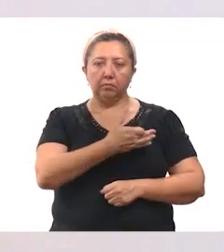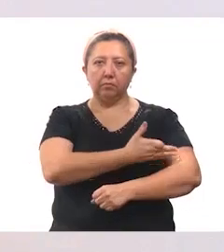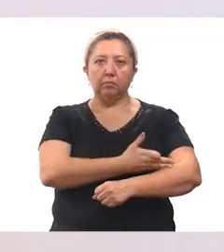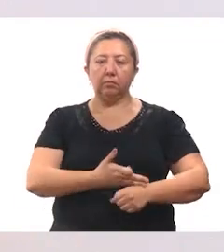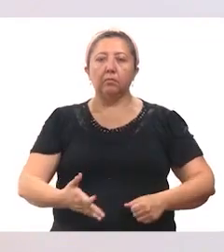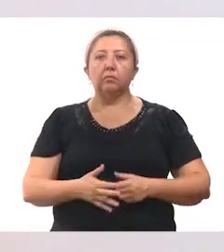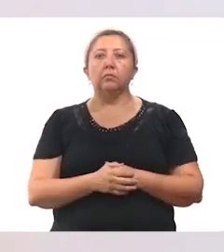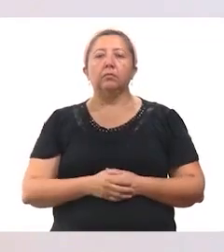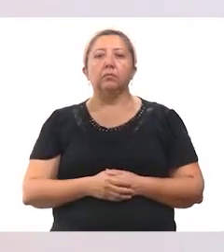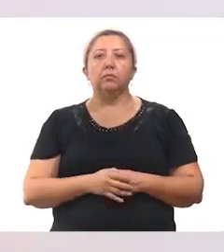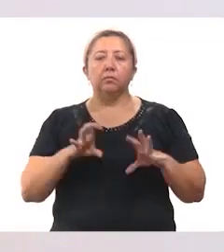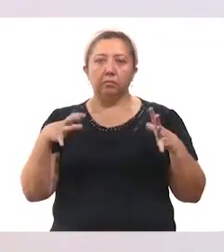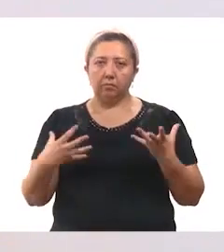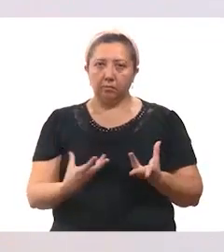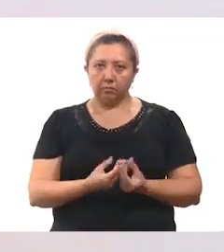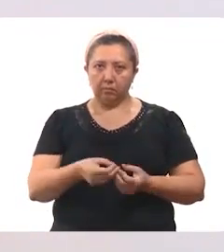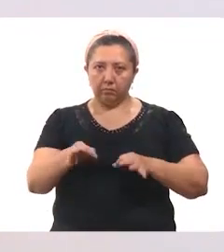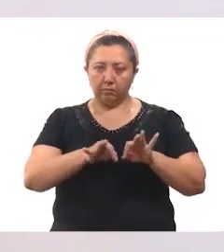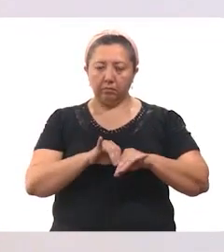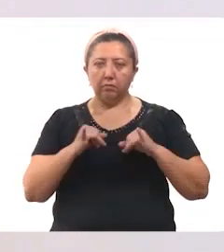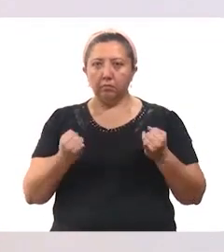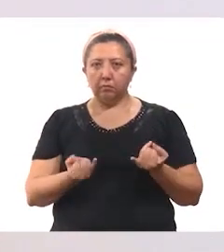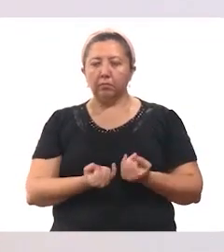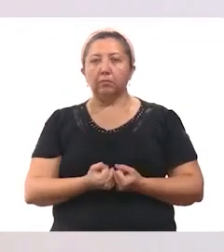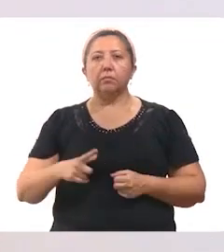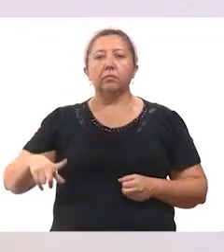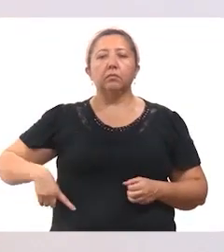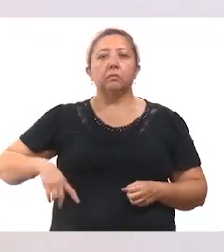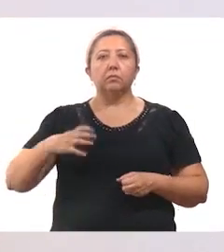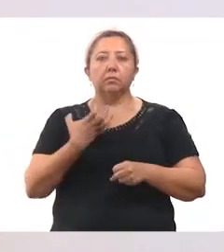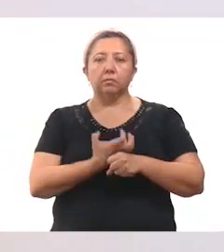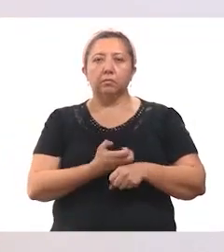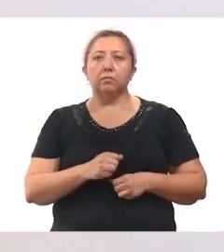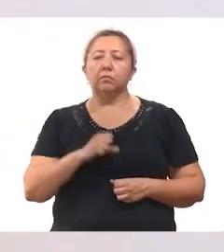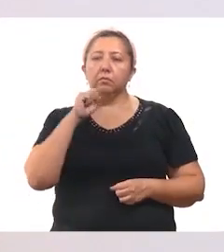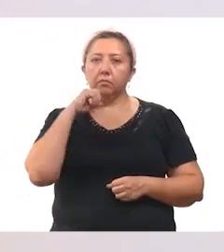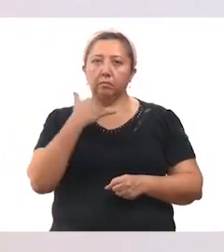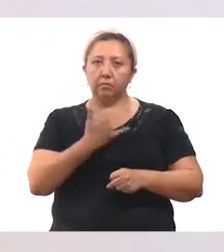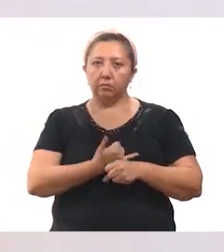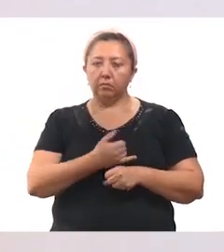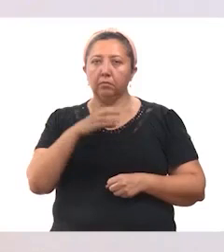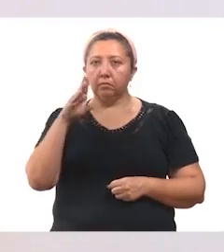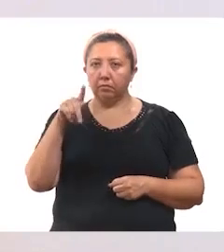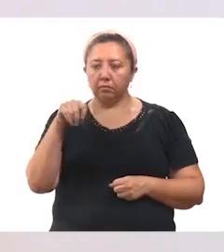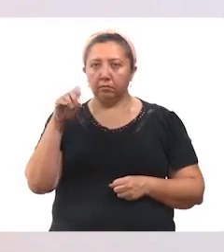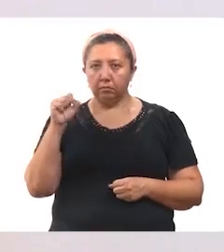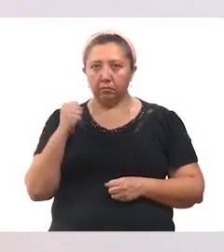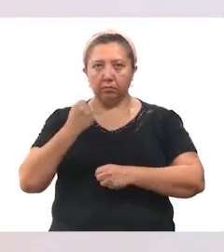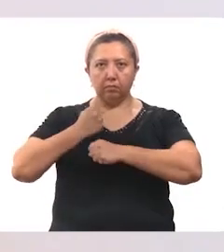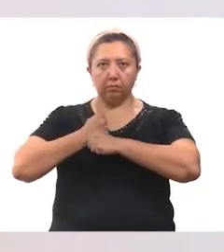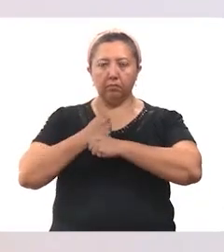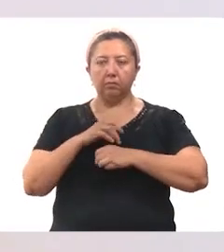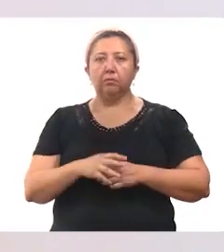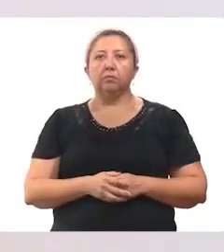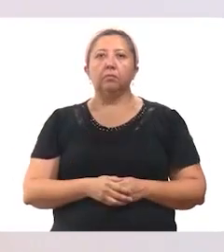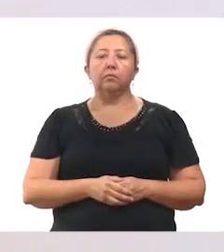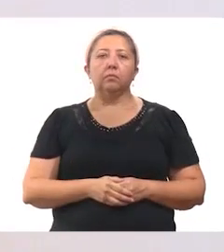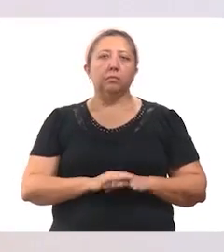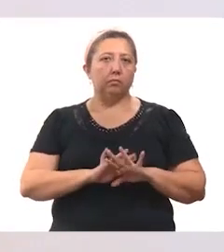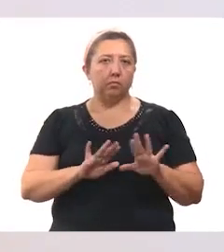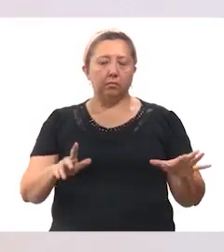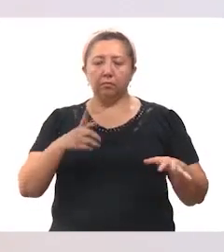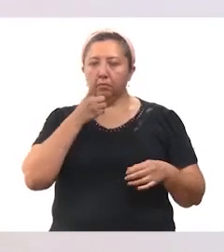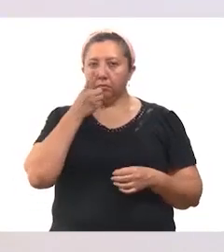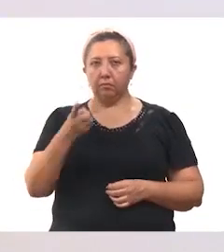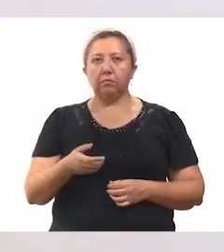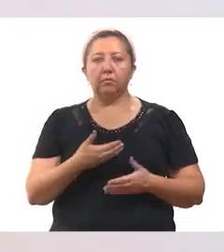nuestras familias. Estamos trabajando de manera conjunta el Gobierno del Estado, la Secretaría de Bienestar y las Fuerzas Armadas. Como